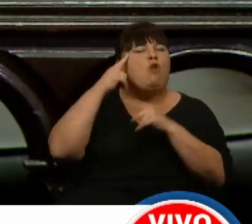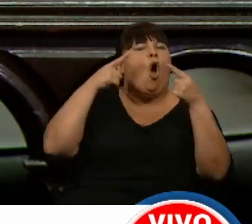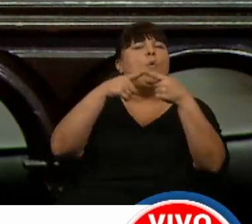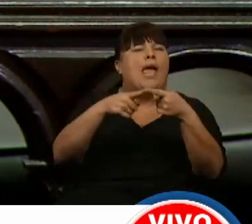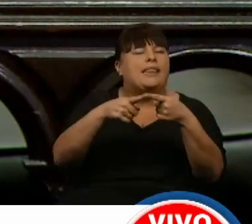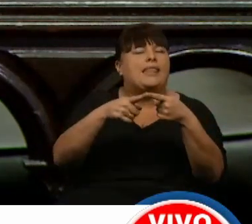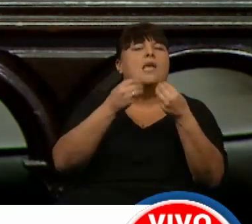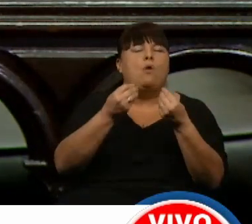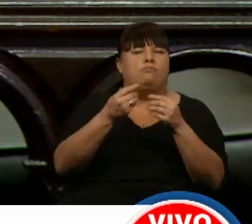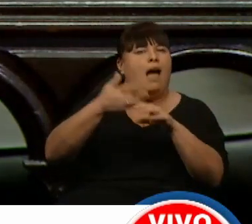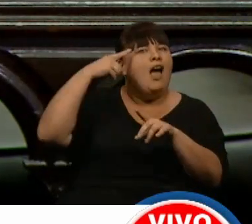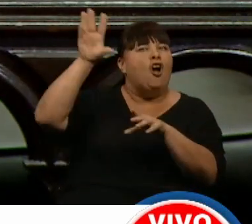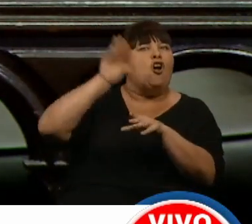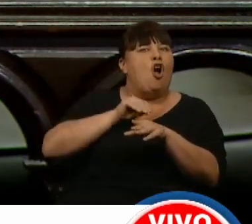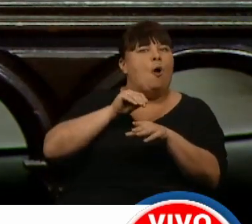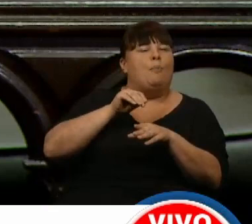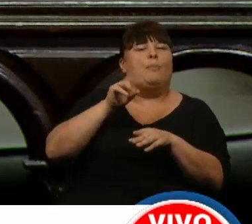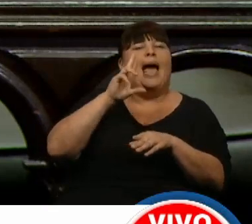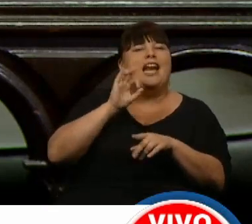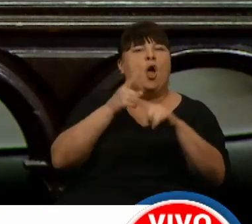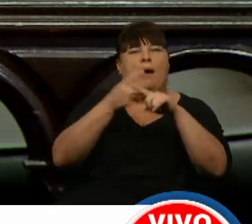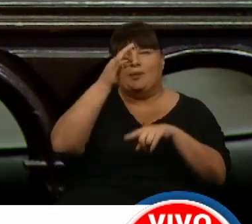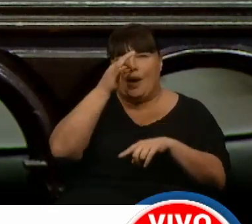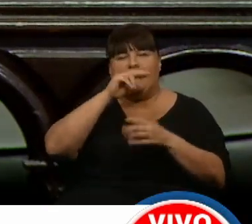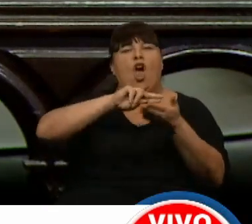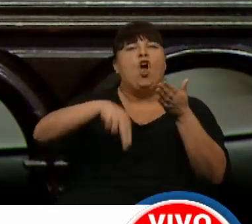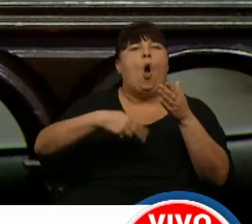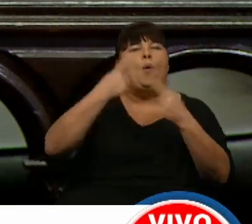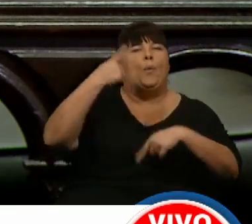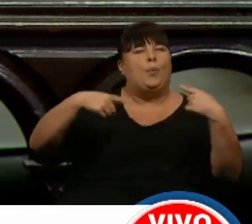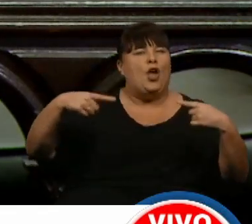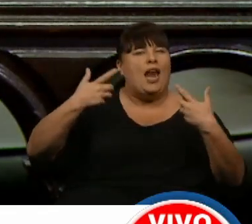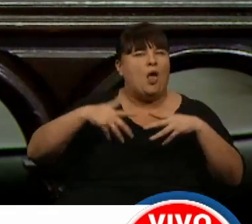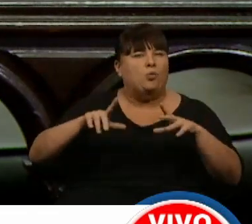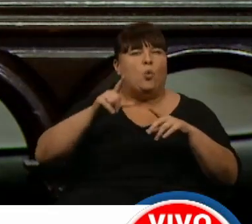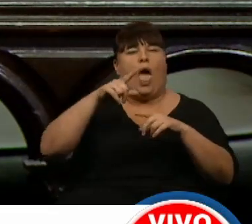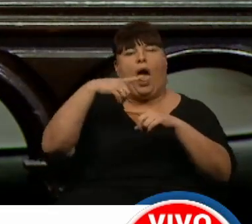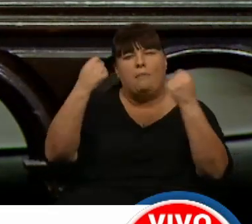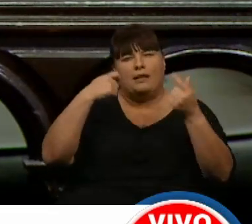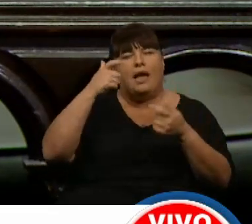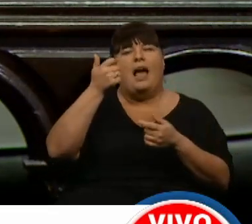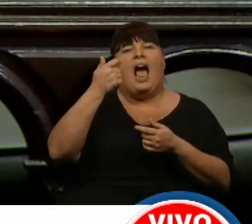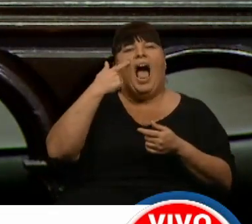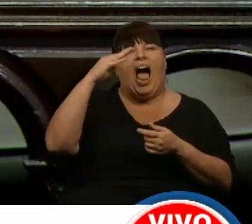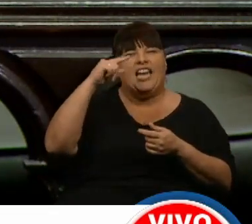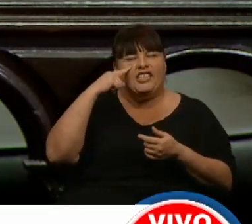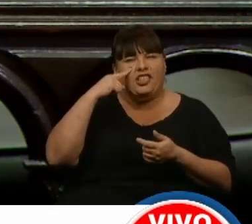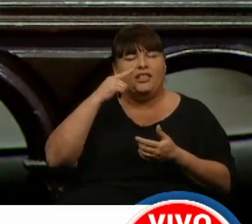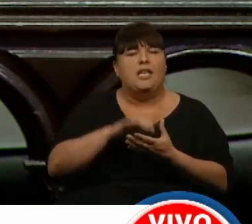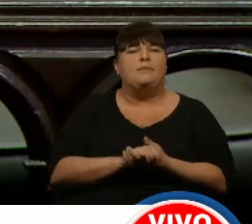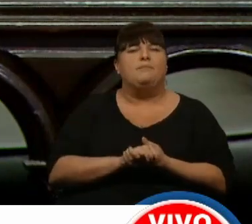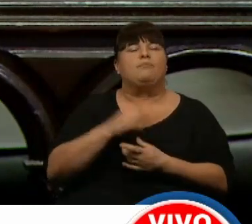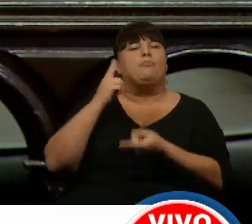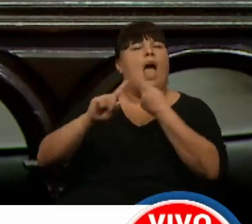y tomaba el antecedente de Río +20 y el convenio sobre la biodiversidad biológica, las metas Aichi,